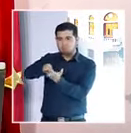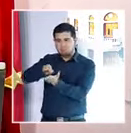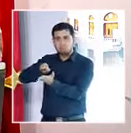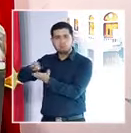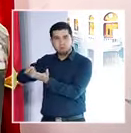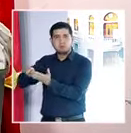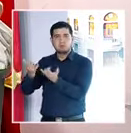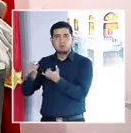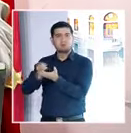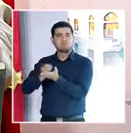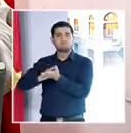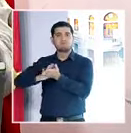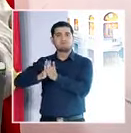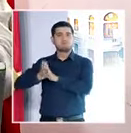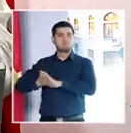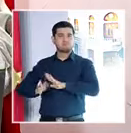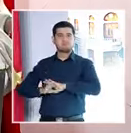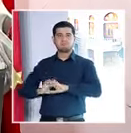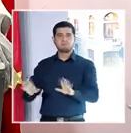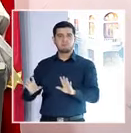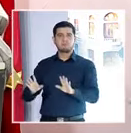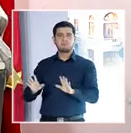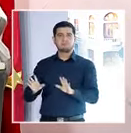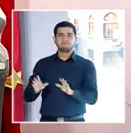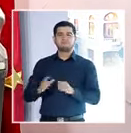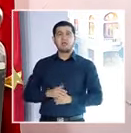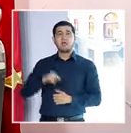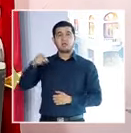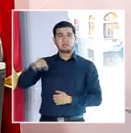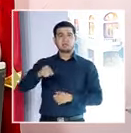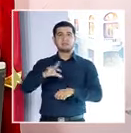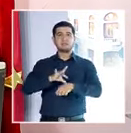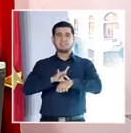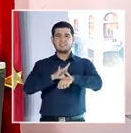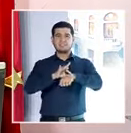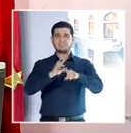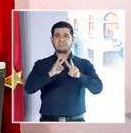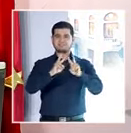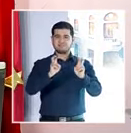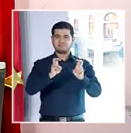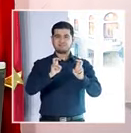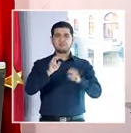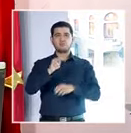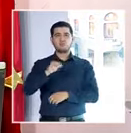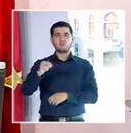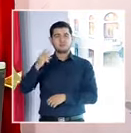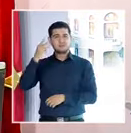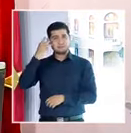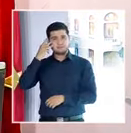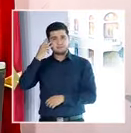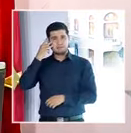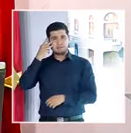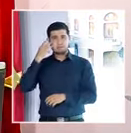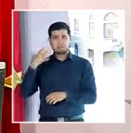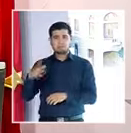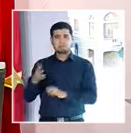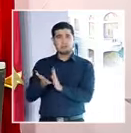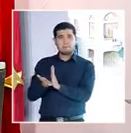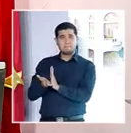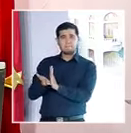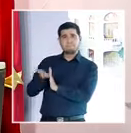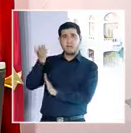instituciones prestadoras de servicio de salud en Norte de Santander. En un esfuerzo de más de 8.000 millones de